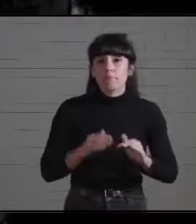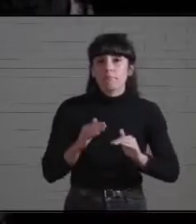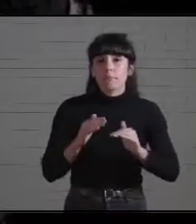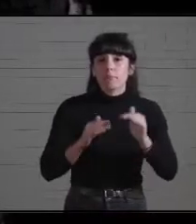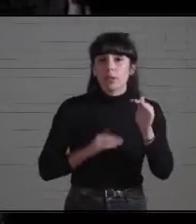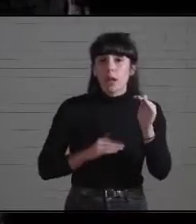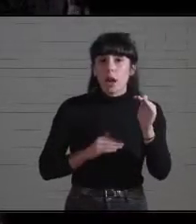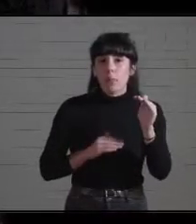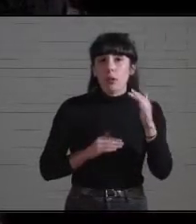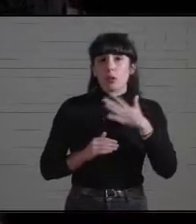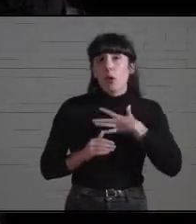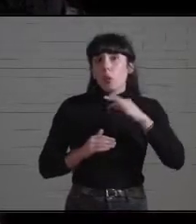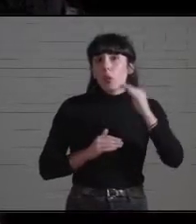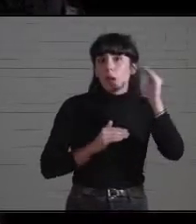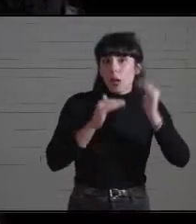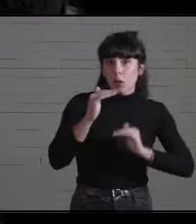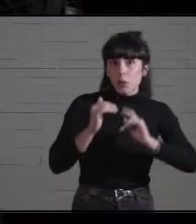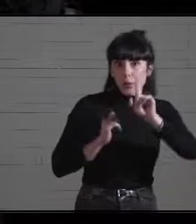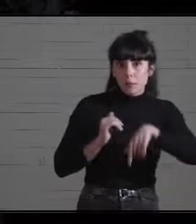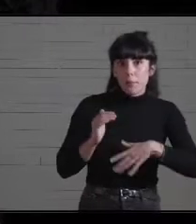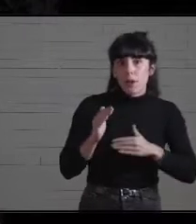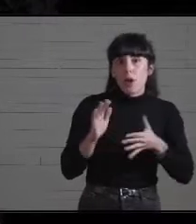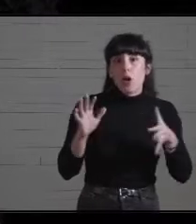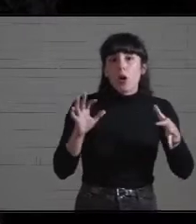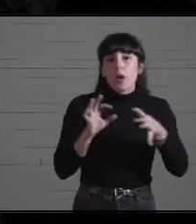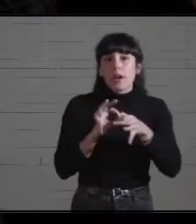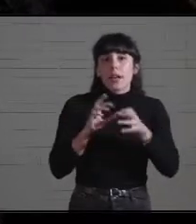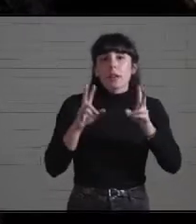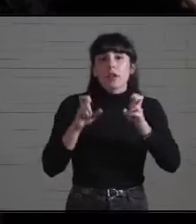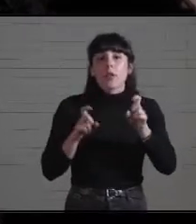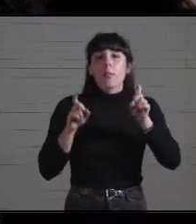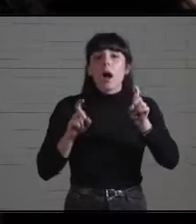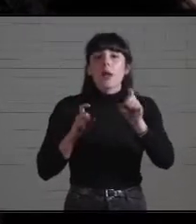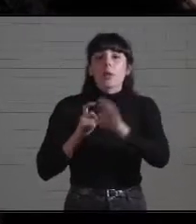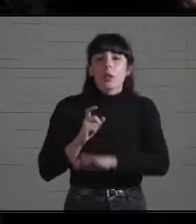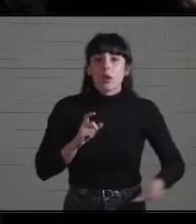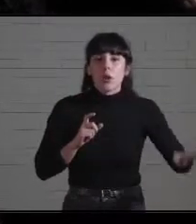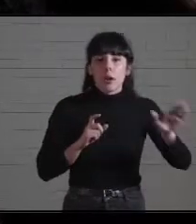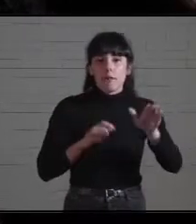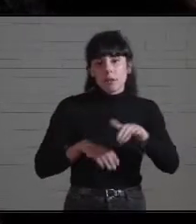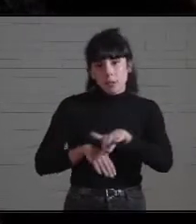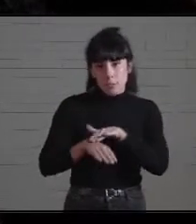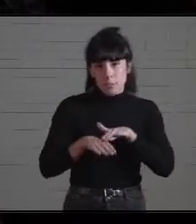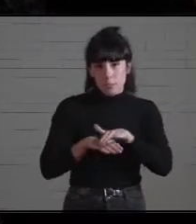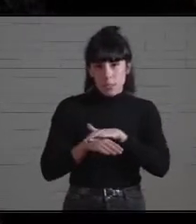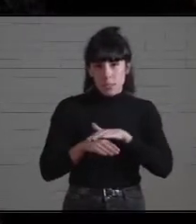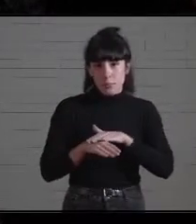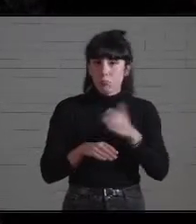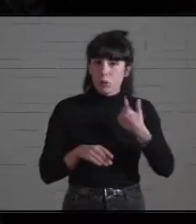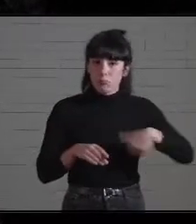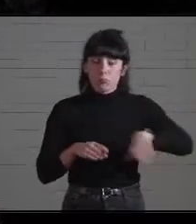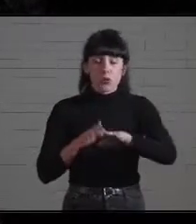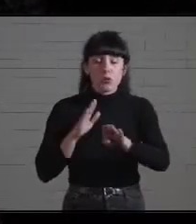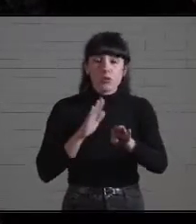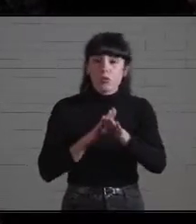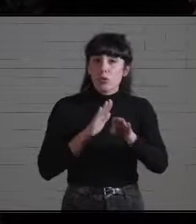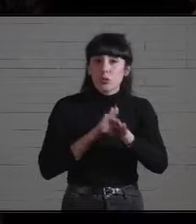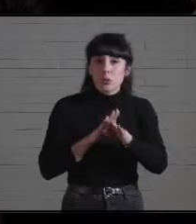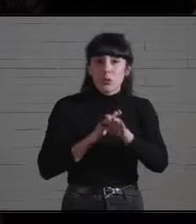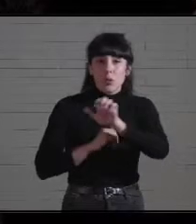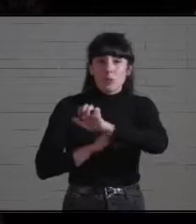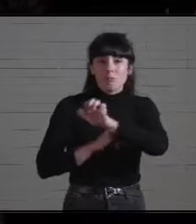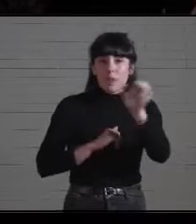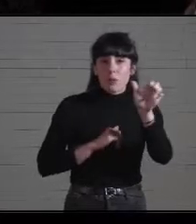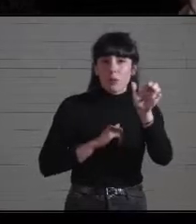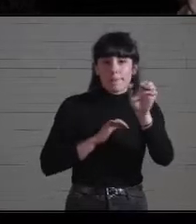reducido, pero algo en educación infantil básicamente. Pero seguimos, como veis, a la cola de